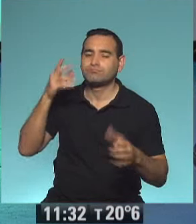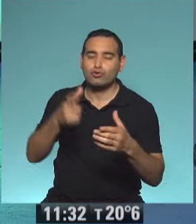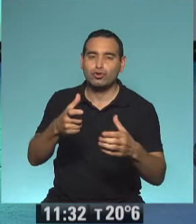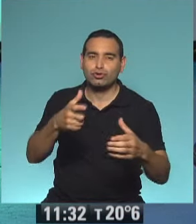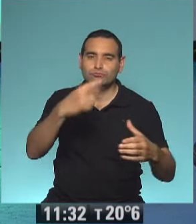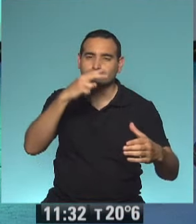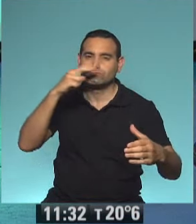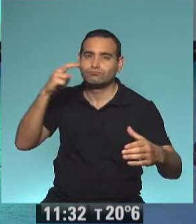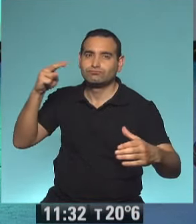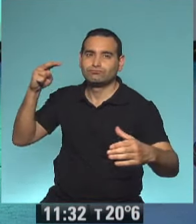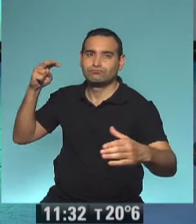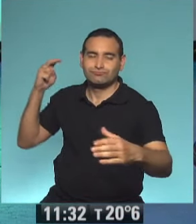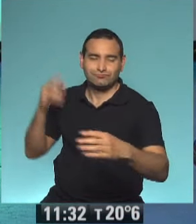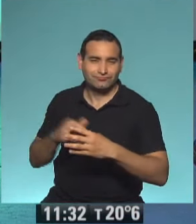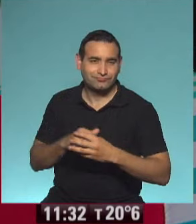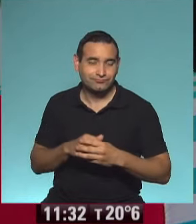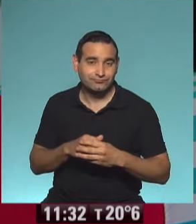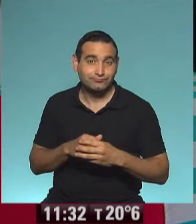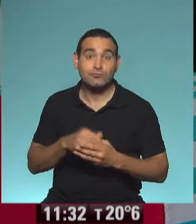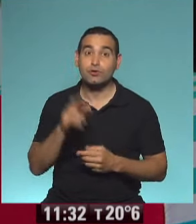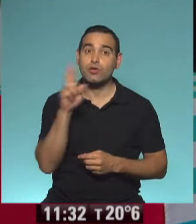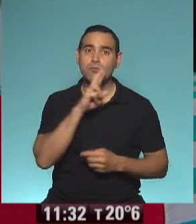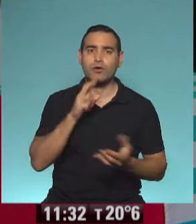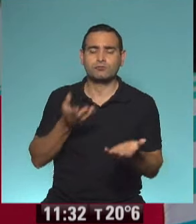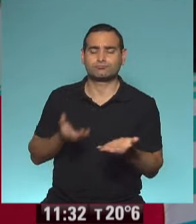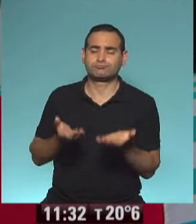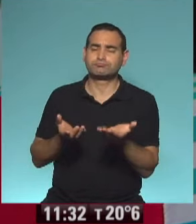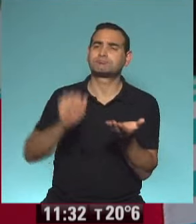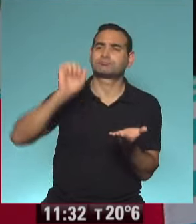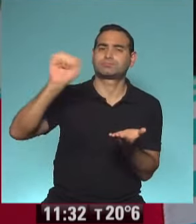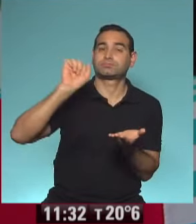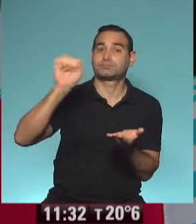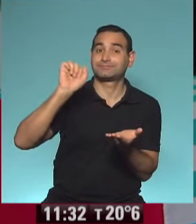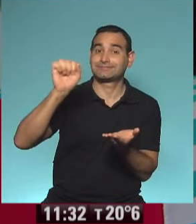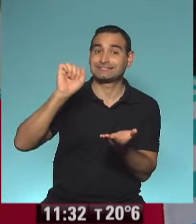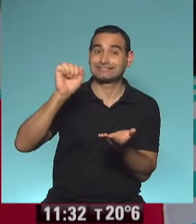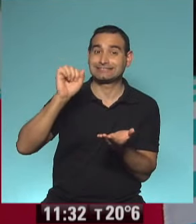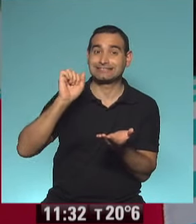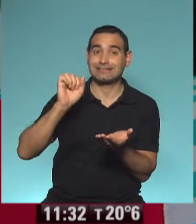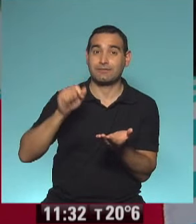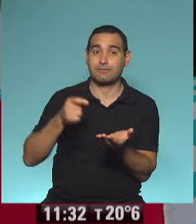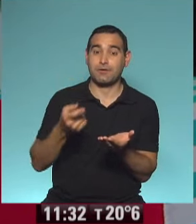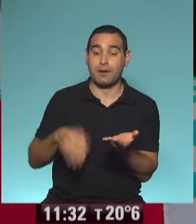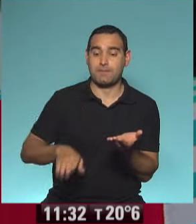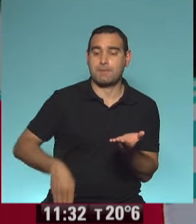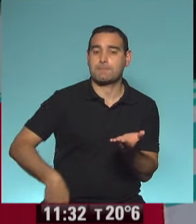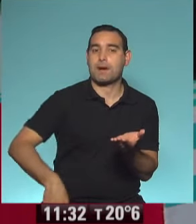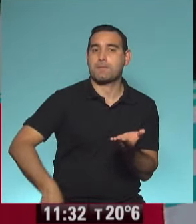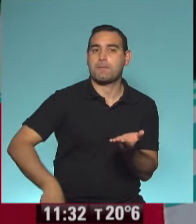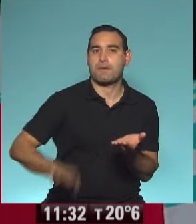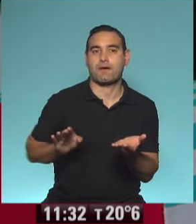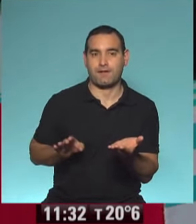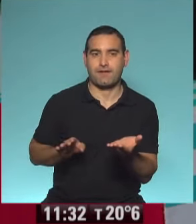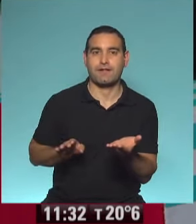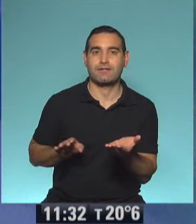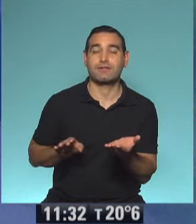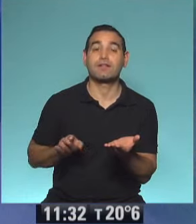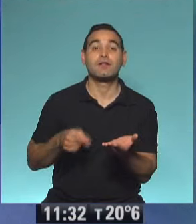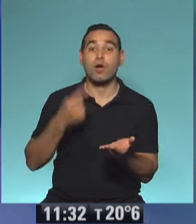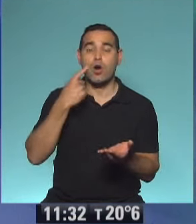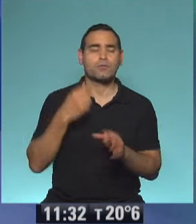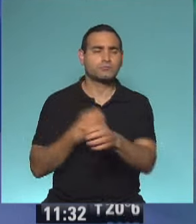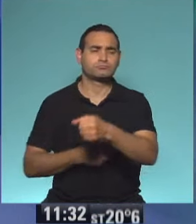delicioso. Esta vez fue ella quien golpeó la puerta, pero con la punta del pie para proteger su obra. El nombrador